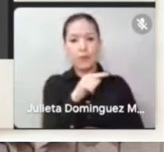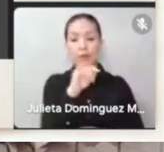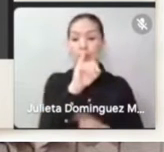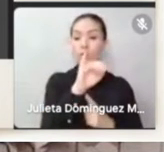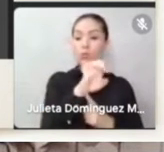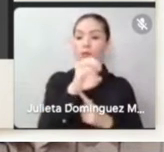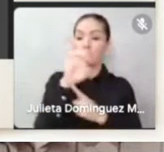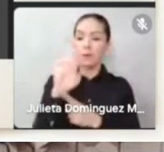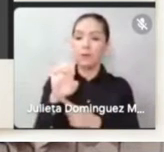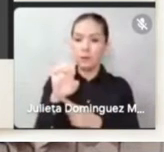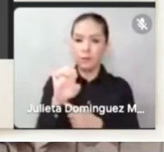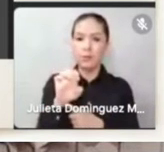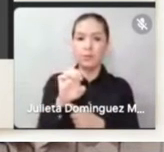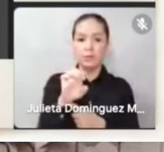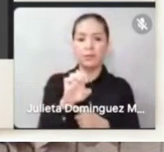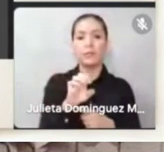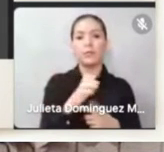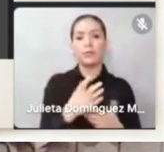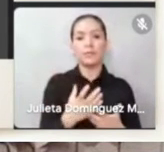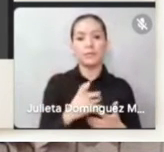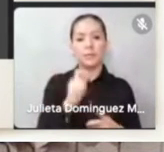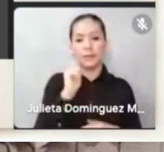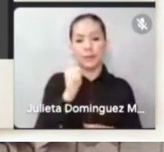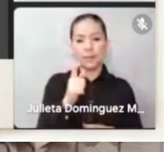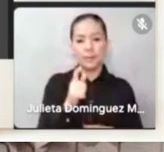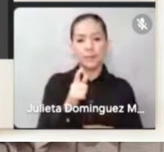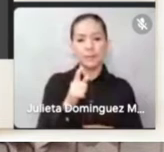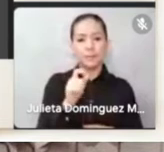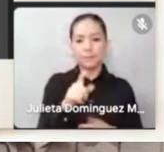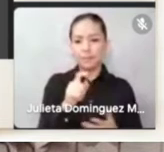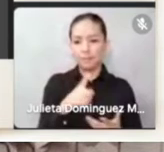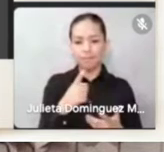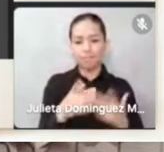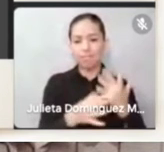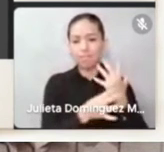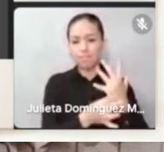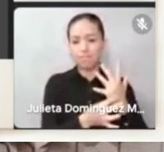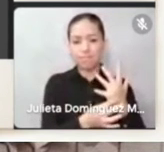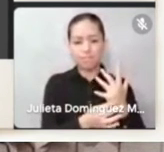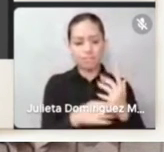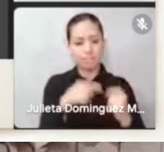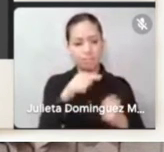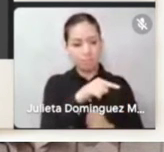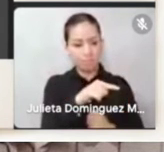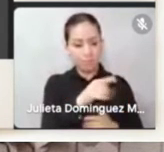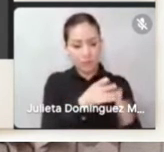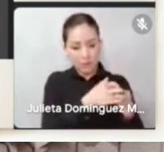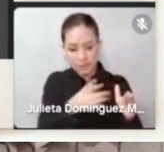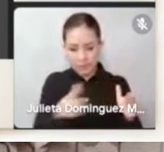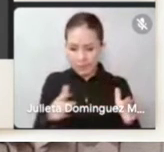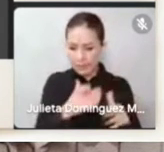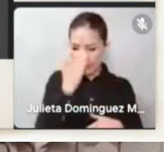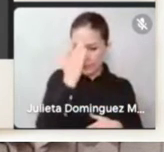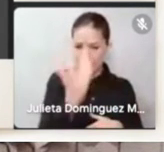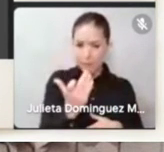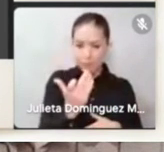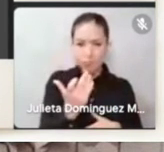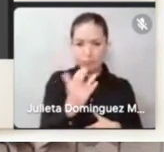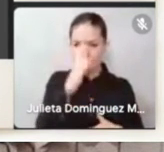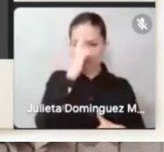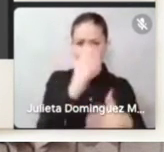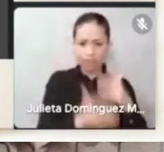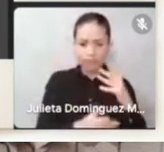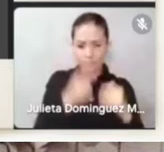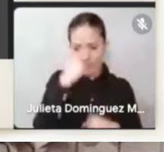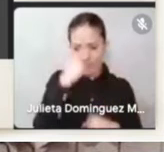Estatal Electoral y el Congreso del Estado, ya que según su dicho, tal acción violó el periodo de tiempo que establece la ley para impugnar